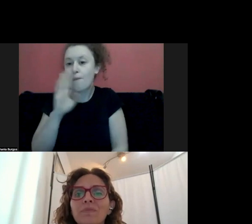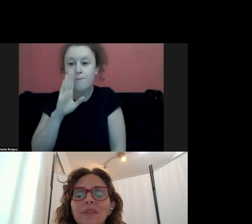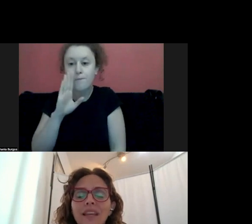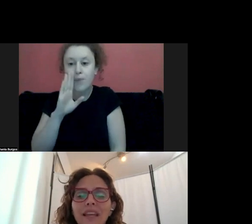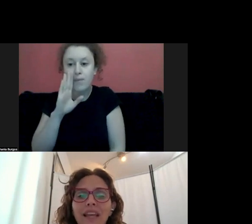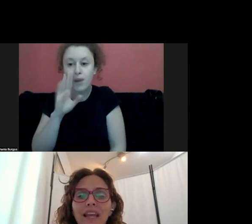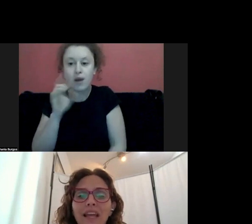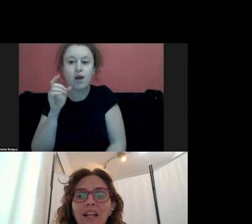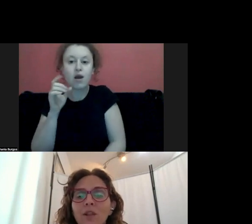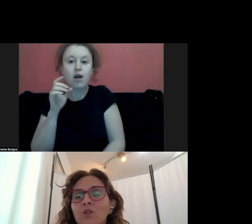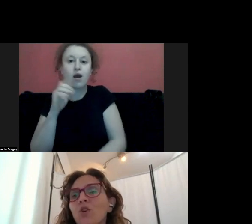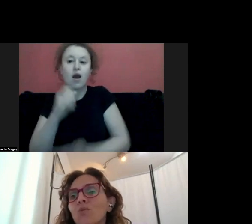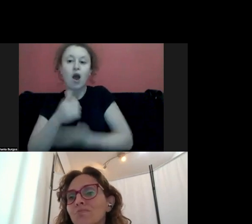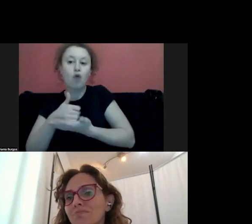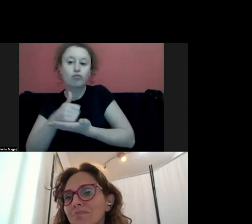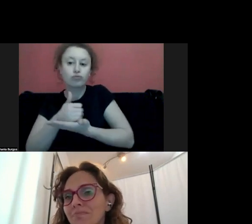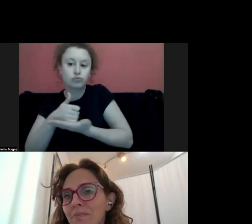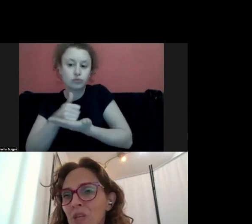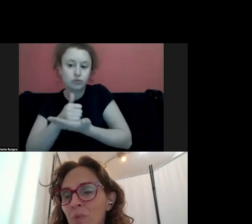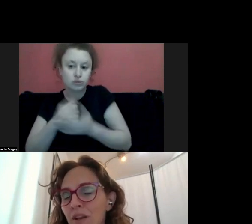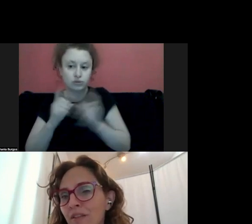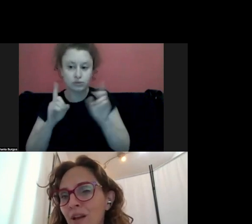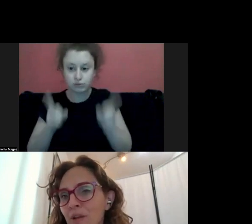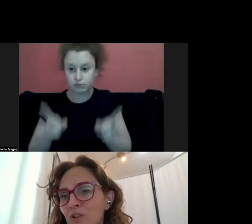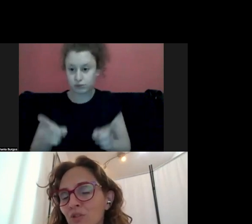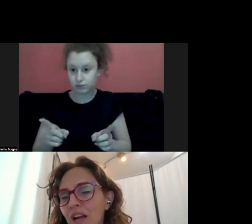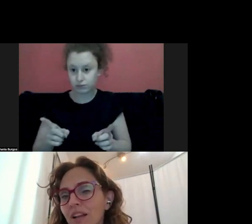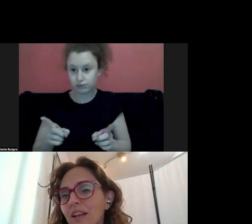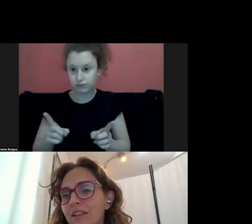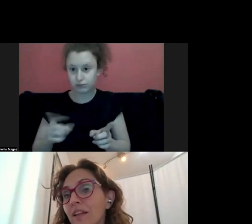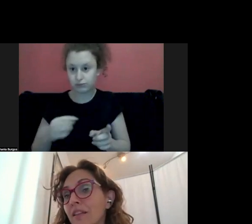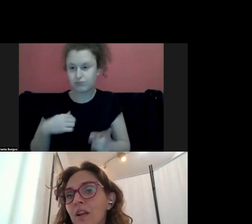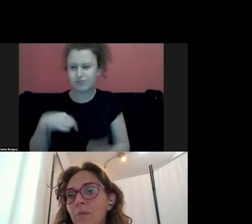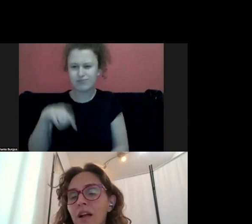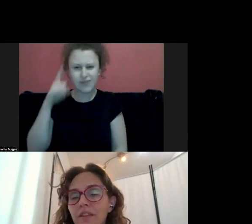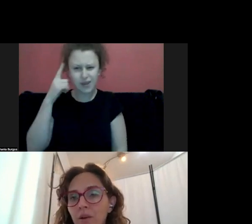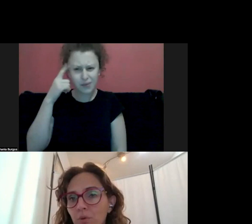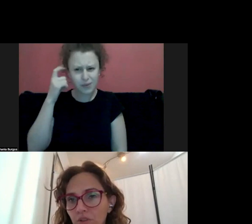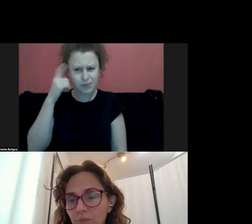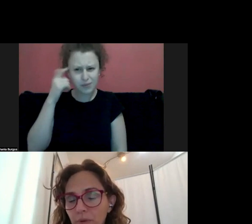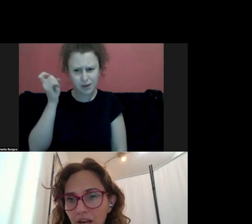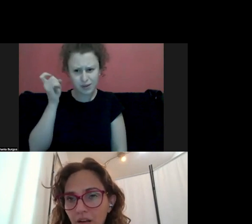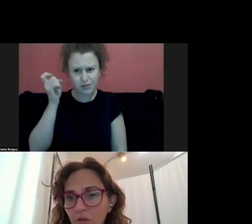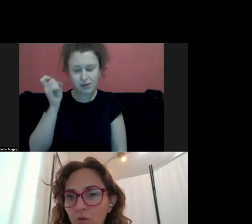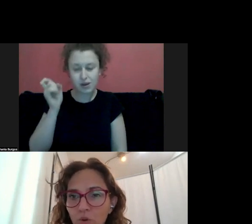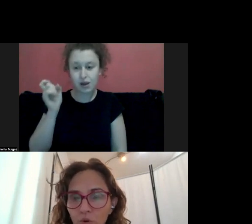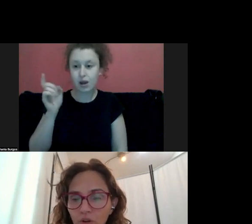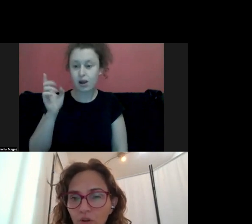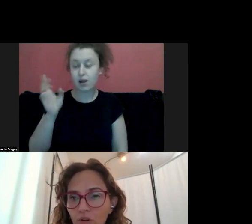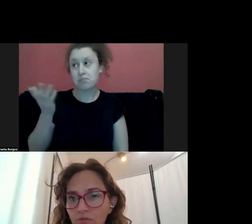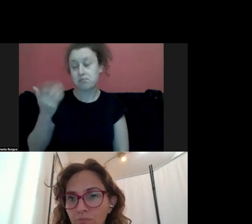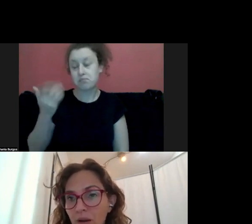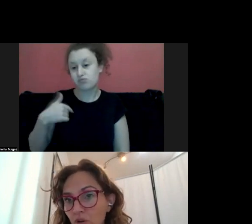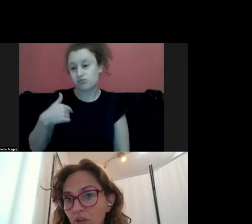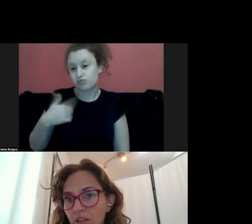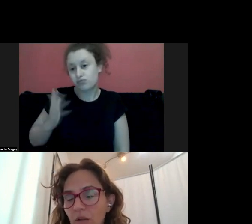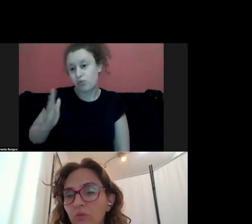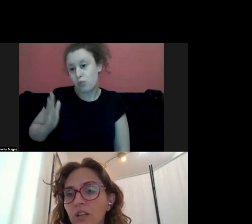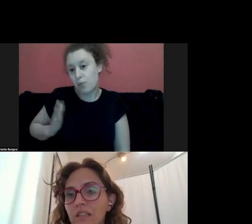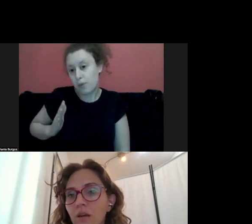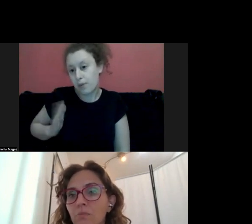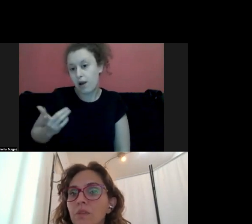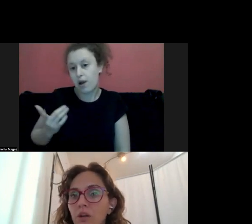pregunta. Claro, mi experiencia personal es la de una madre neurotípica cuyo hijo mayor